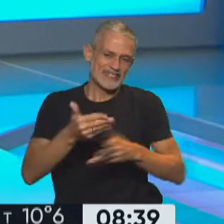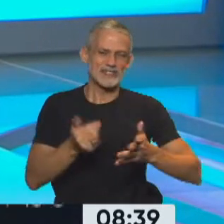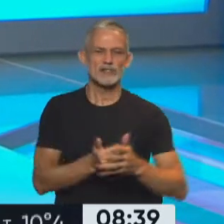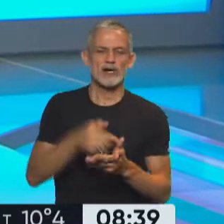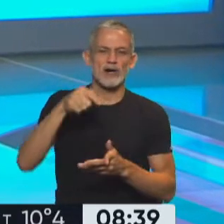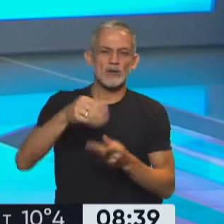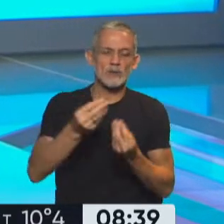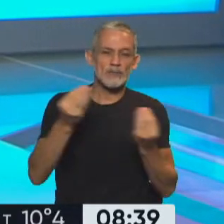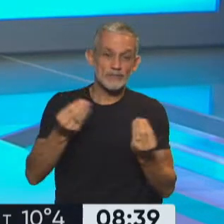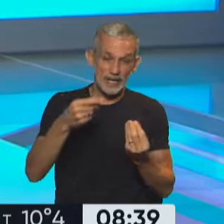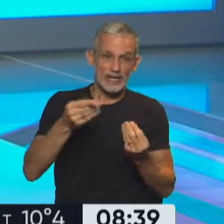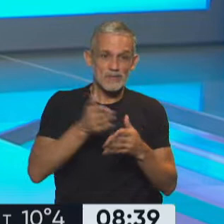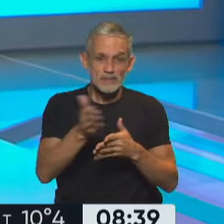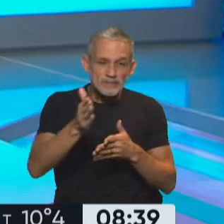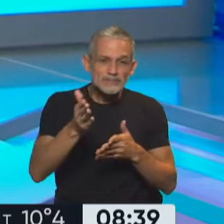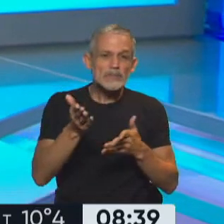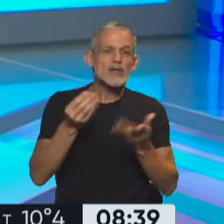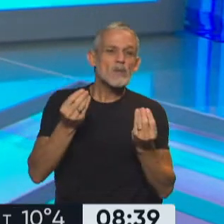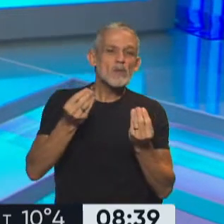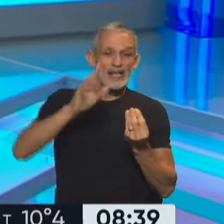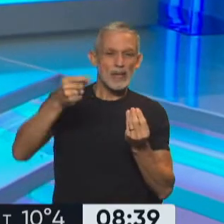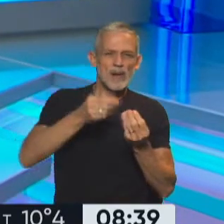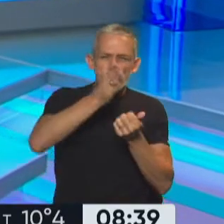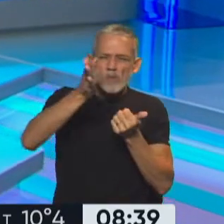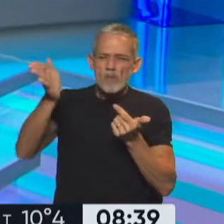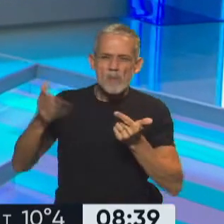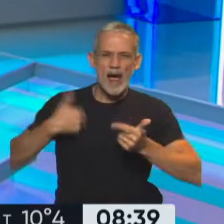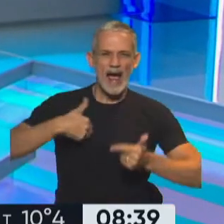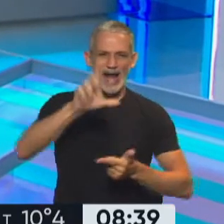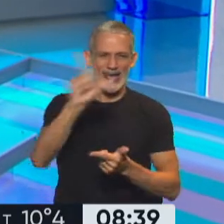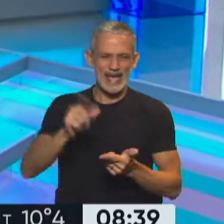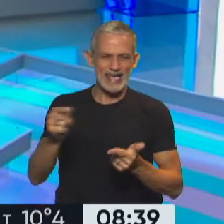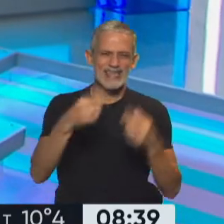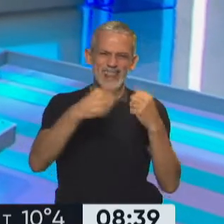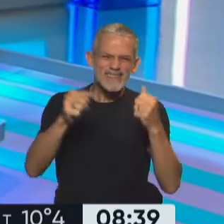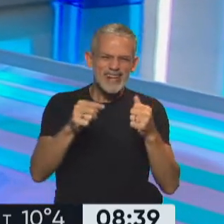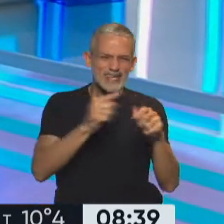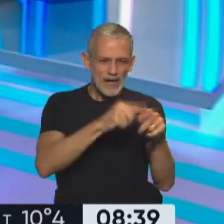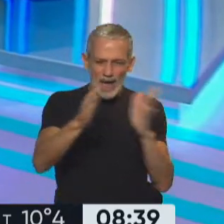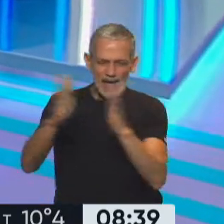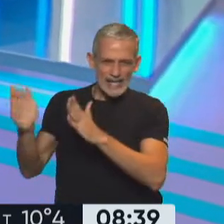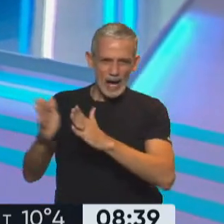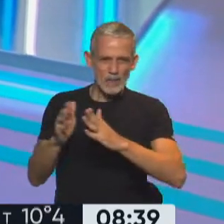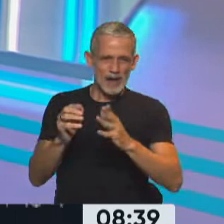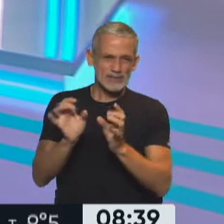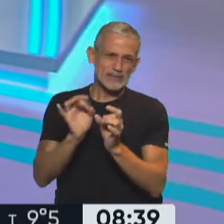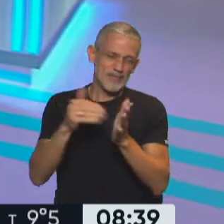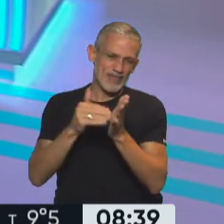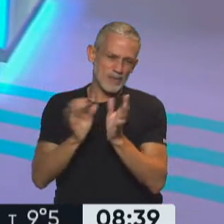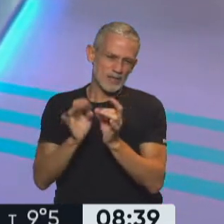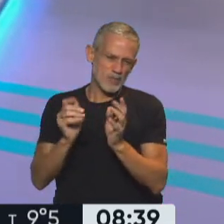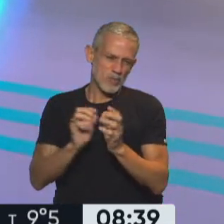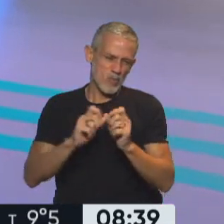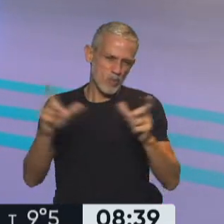presencialidad y con Vero recorrimos el país por las distintas etapas que se están atravesando en este sentido. Pero ya mismo salimos a la calle. Salimos